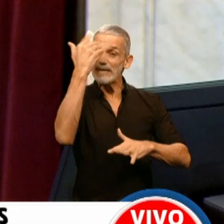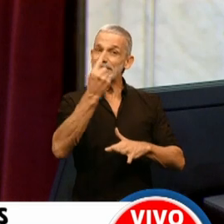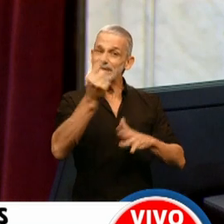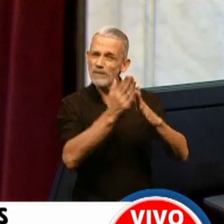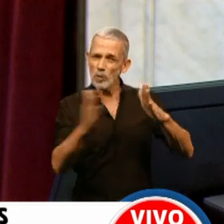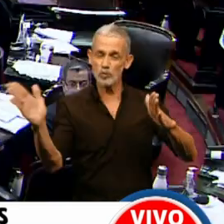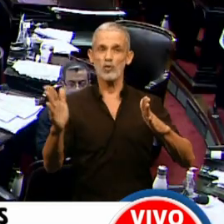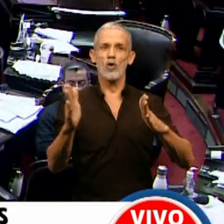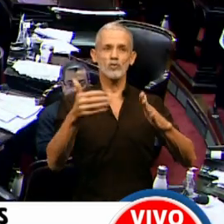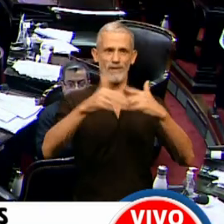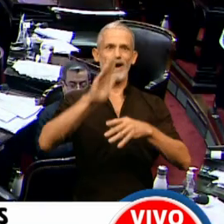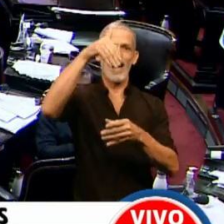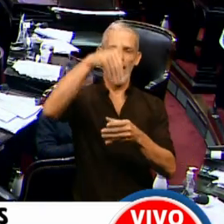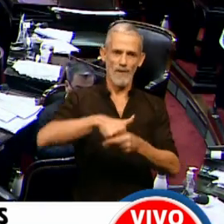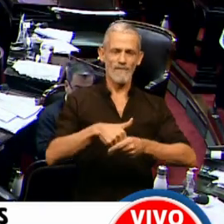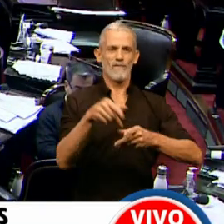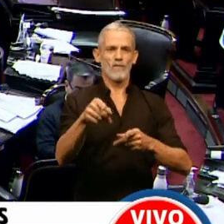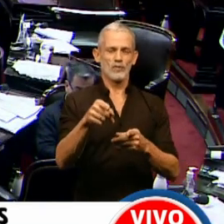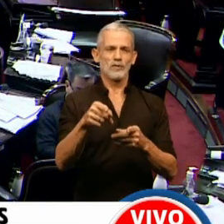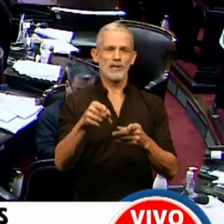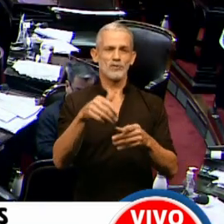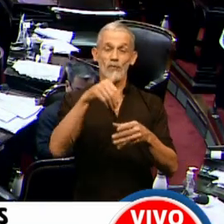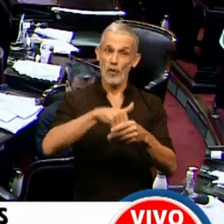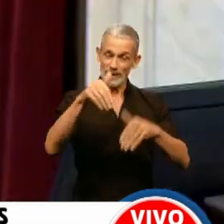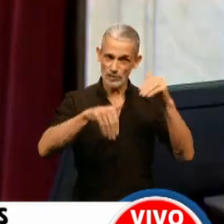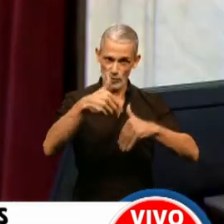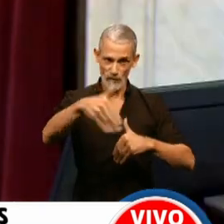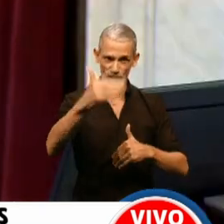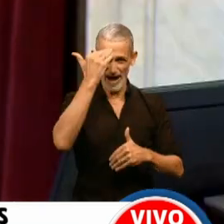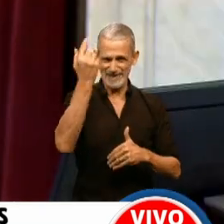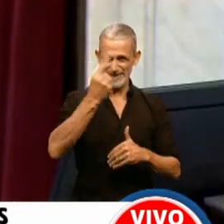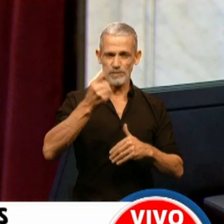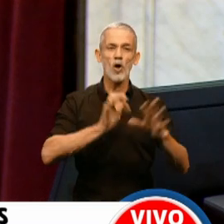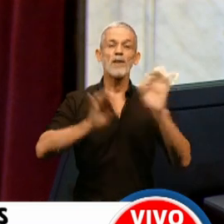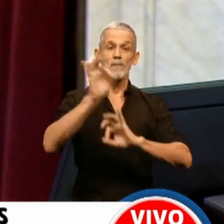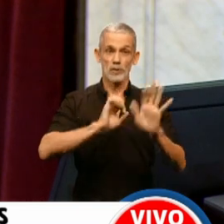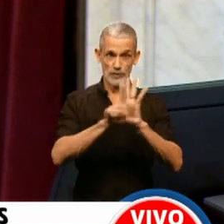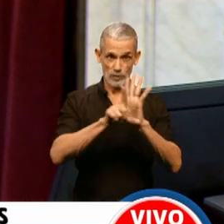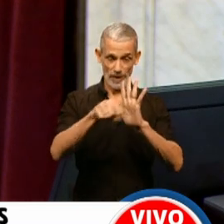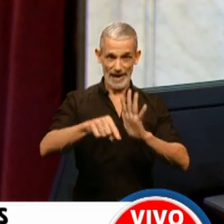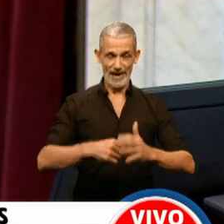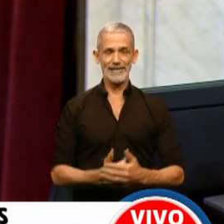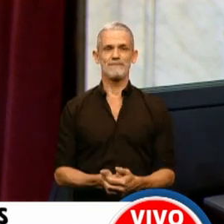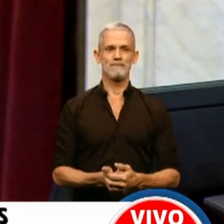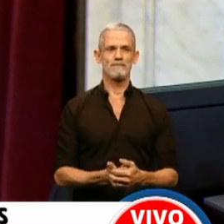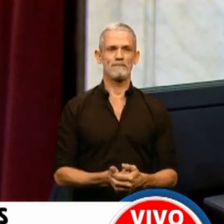minutos vamos a proceder a la votación del proyecto de ley